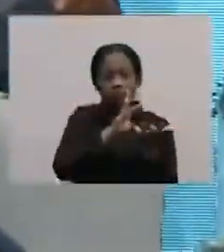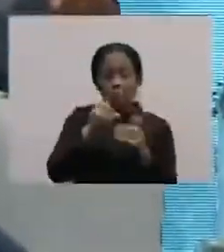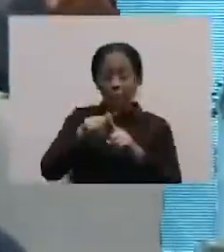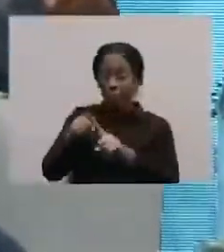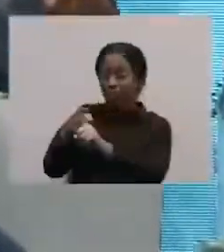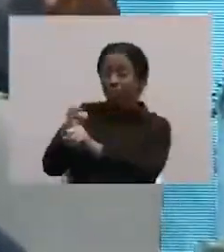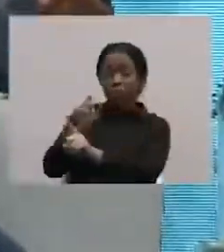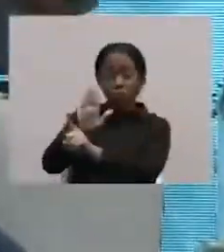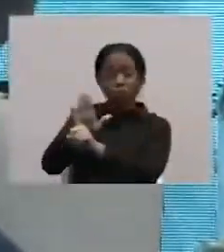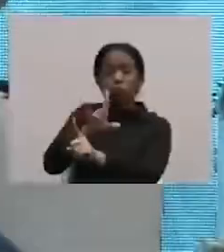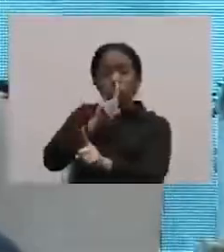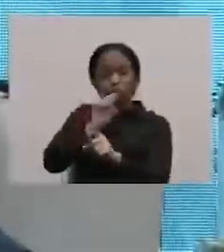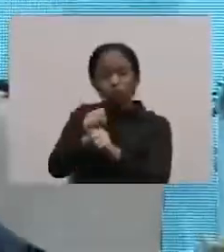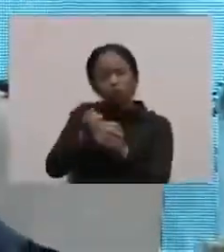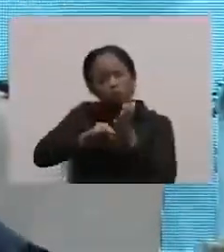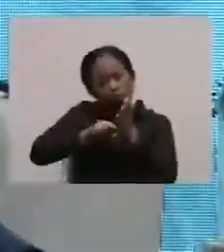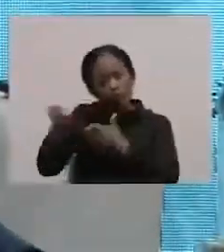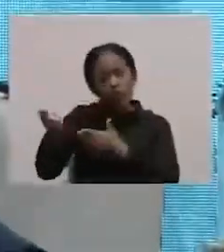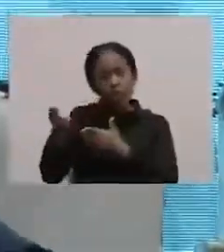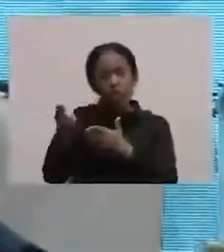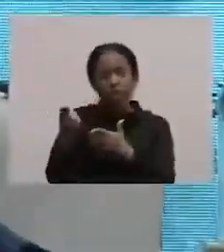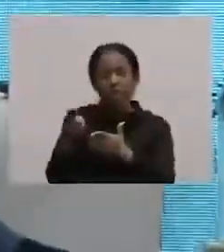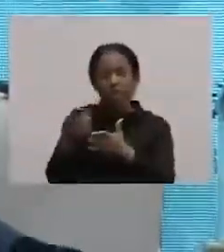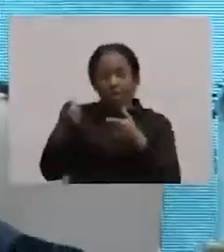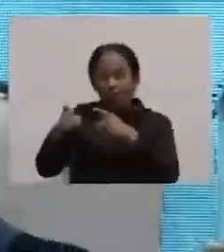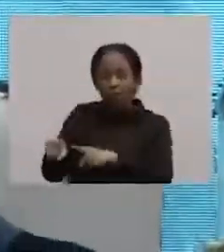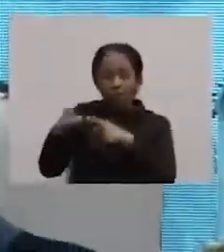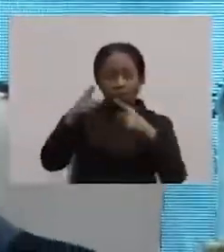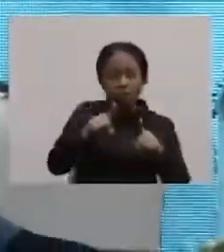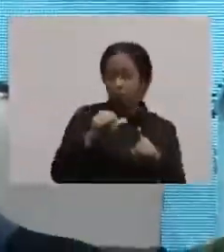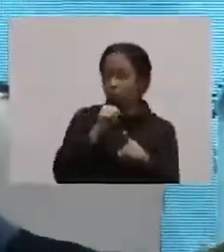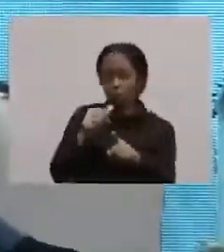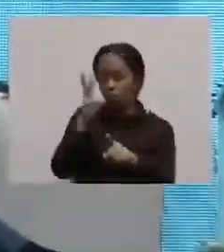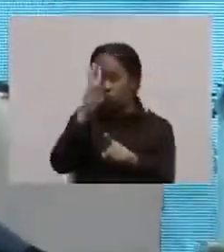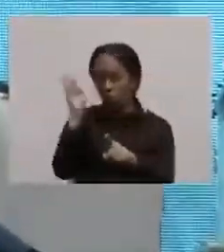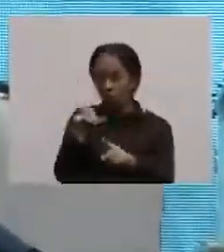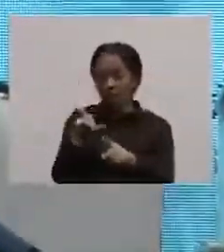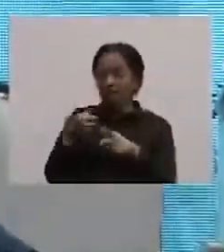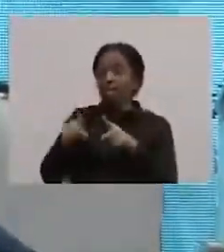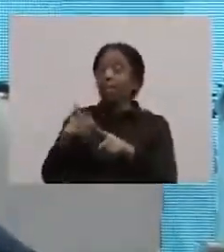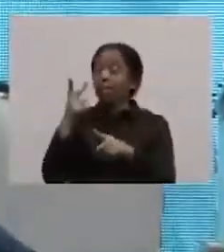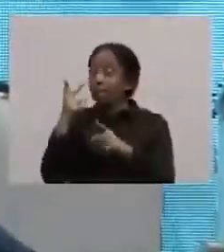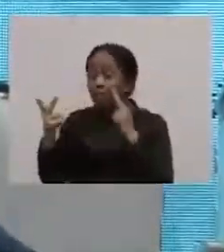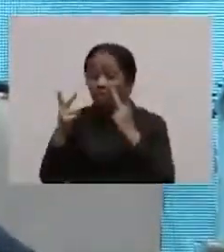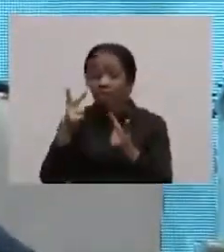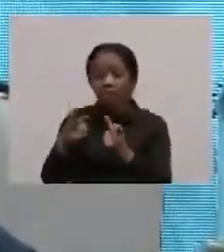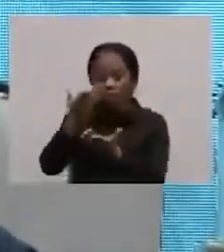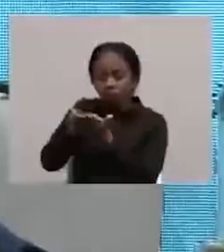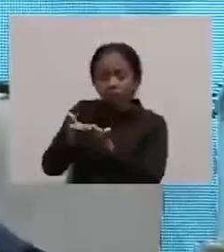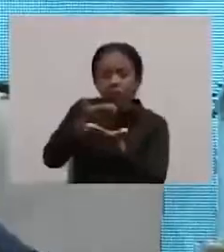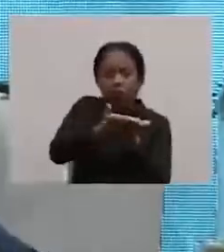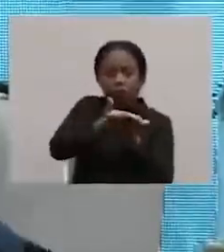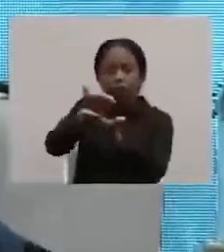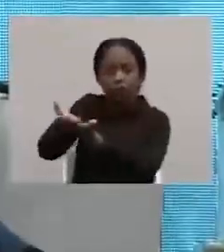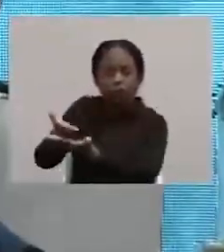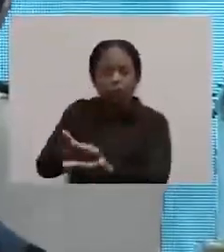realidades, partiendo de hechos, partiendo de sucesos veraces. Entonces,